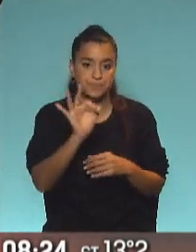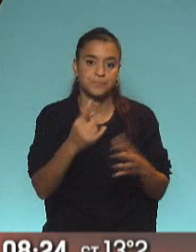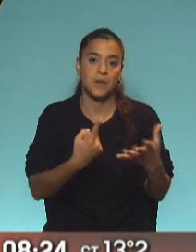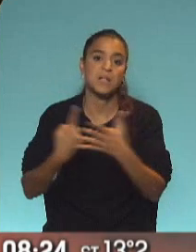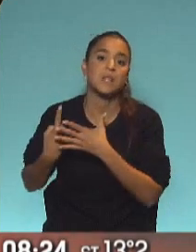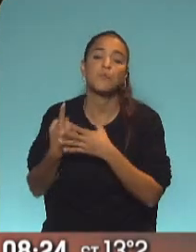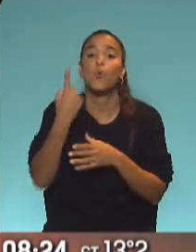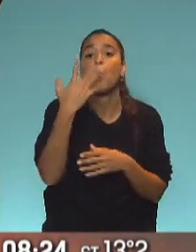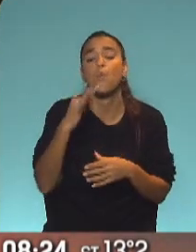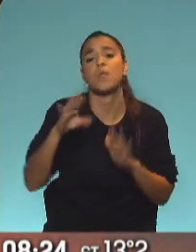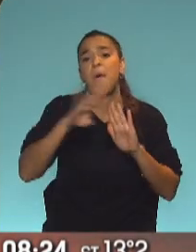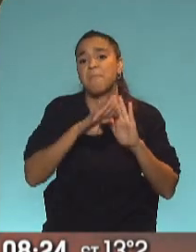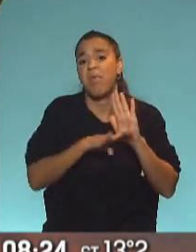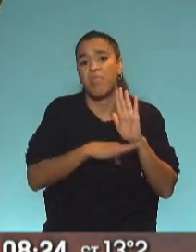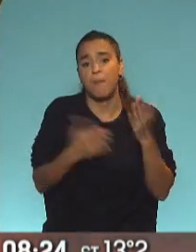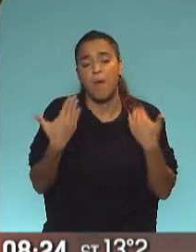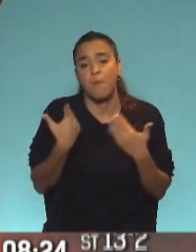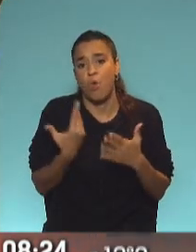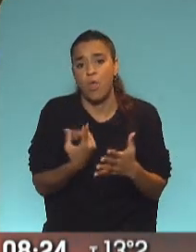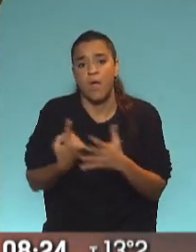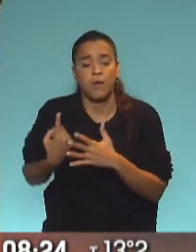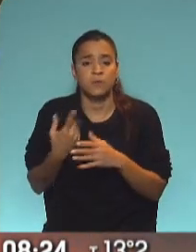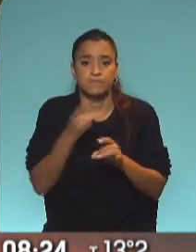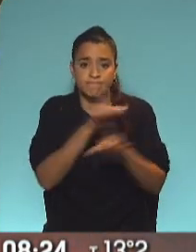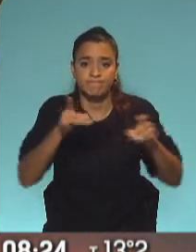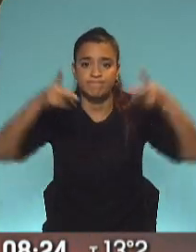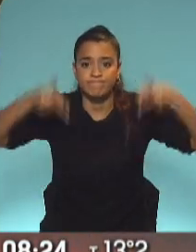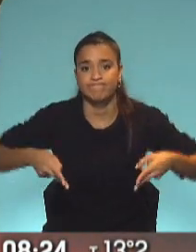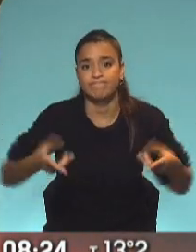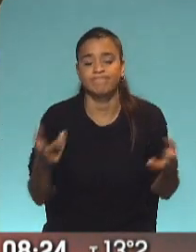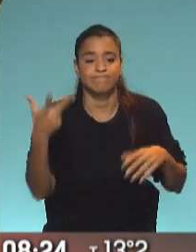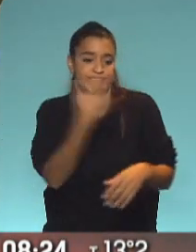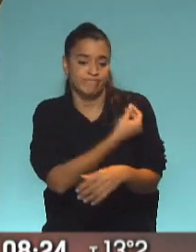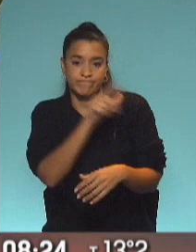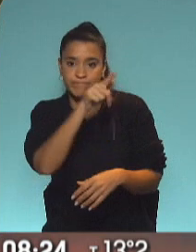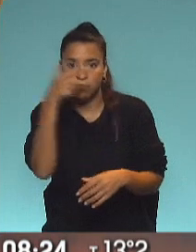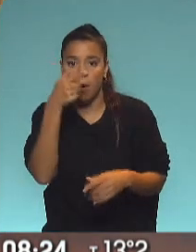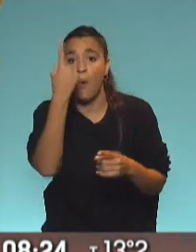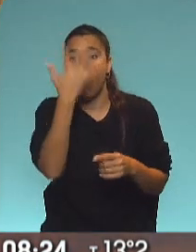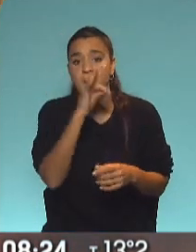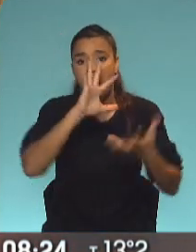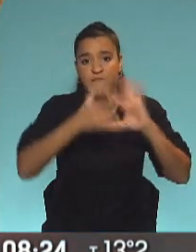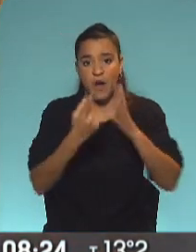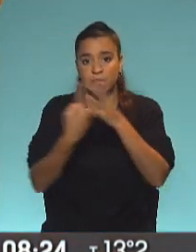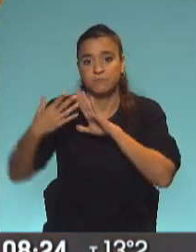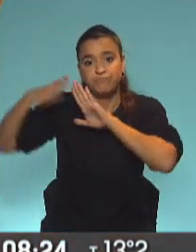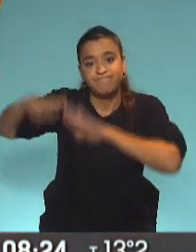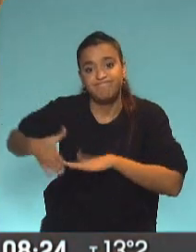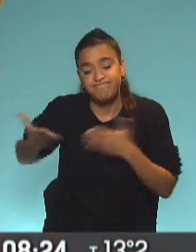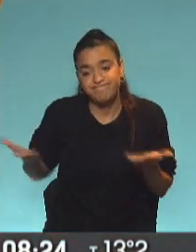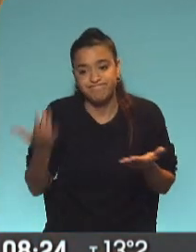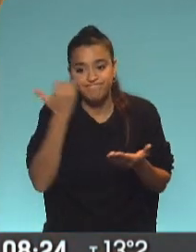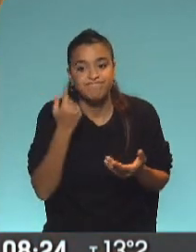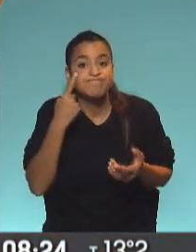aislamiento es la única medida, Silvia, para contener los contagios. No hay vacuna, así que es la única medida que puede tomar el gobierno y ya se